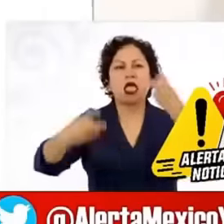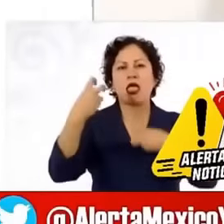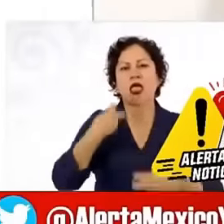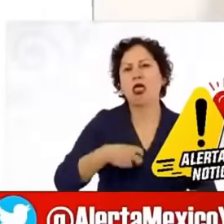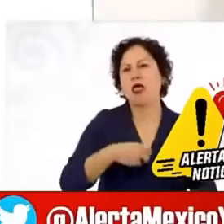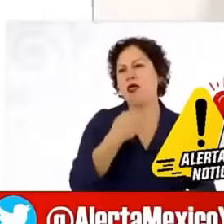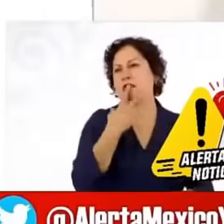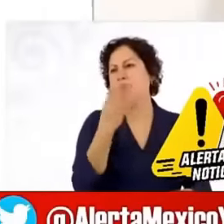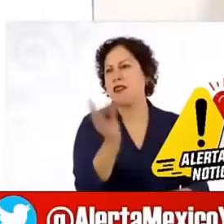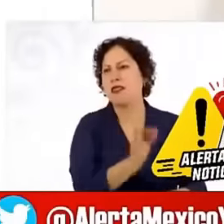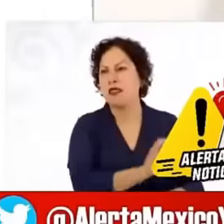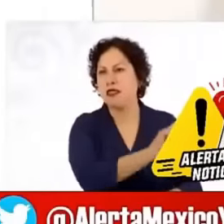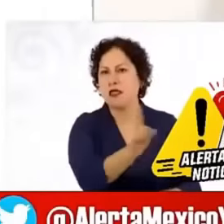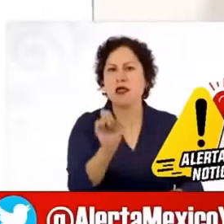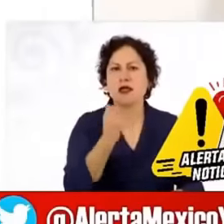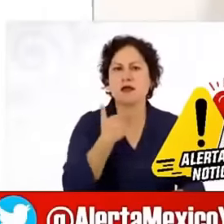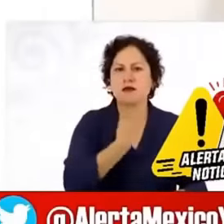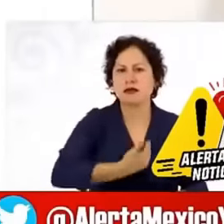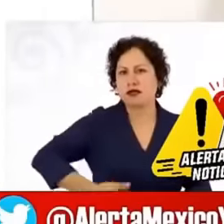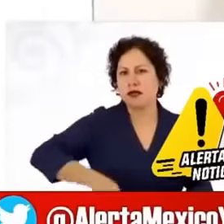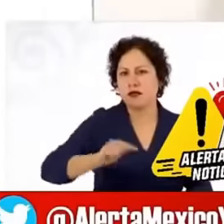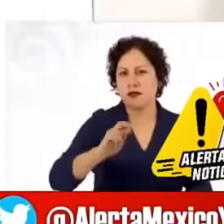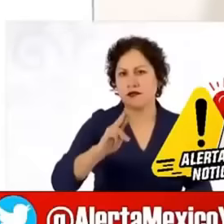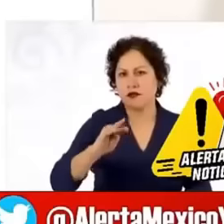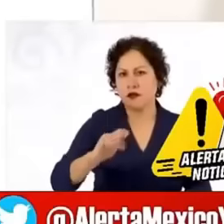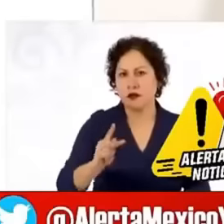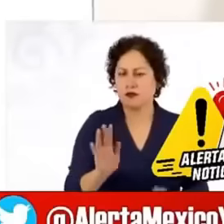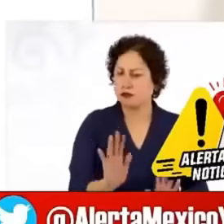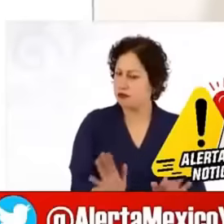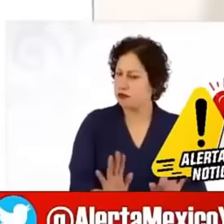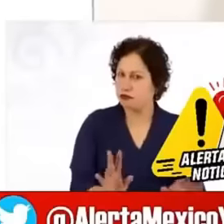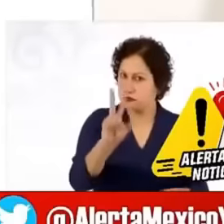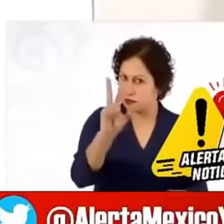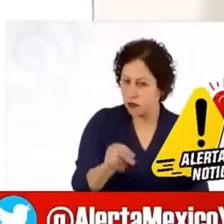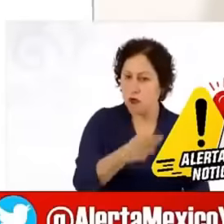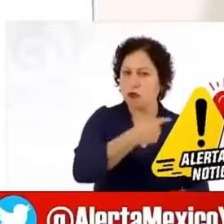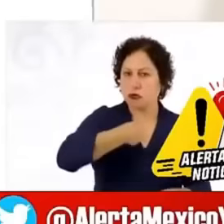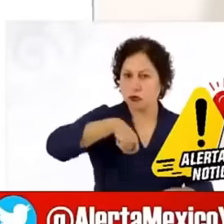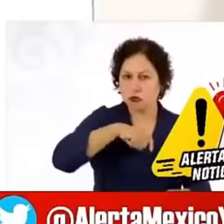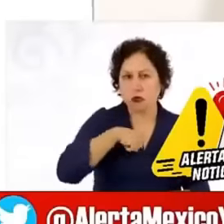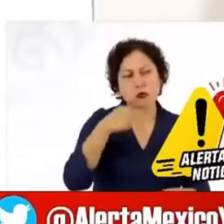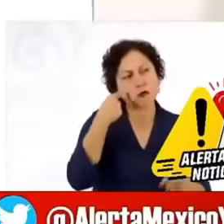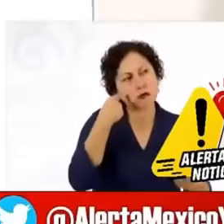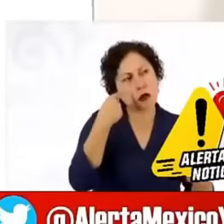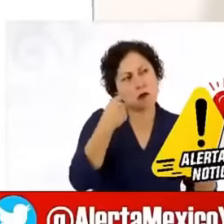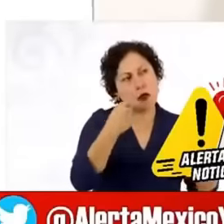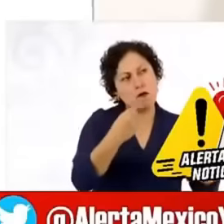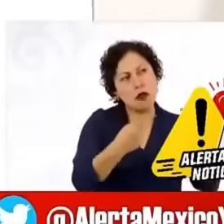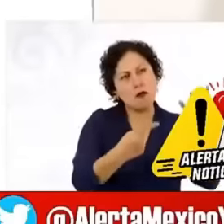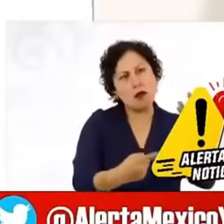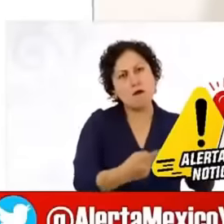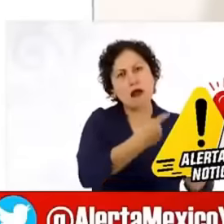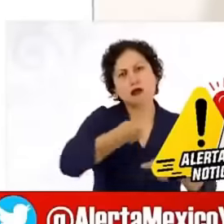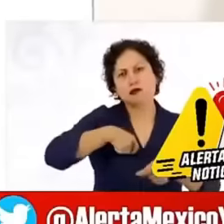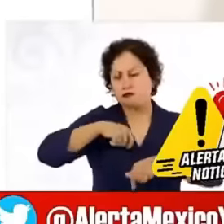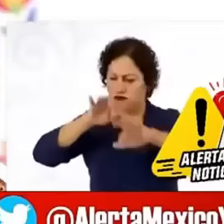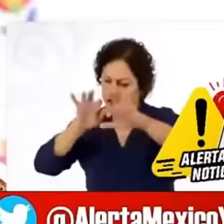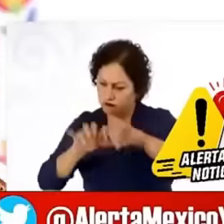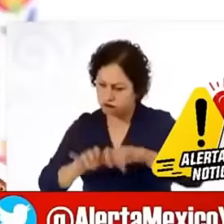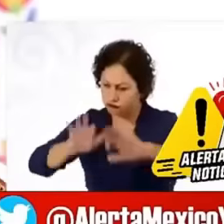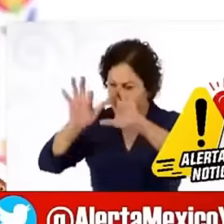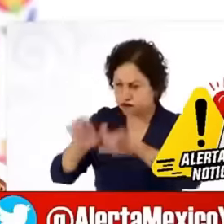va a haber buena relación, pero estamos trabajando en todos los aspectos, y lo primero pues es